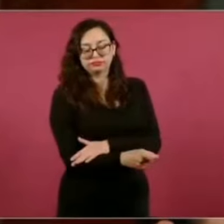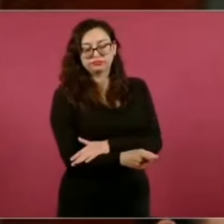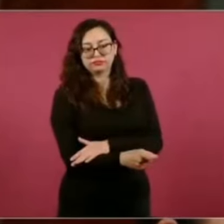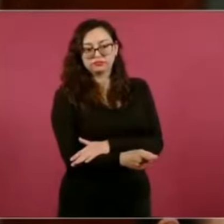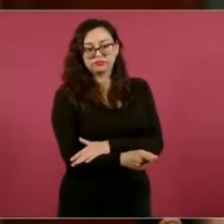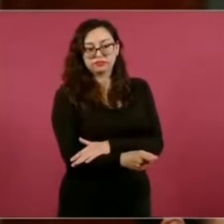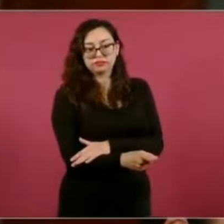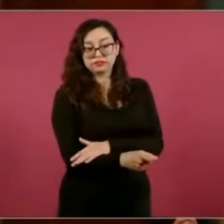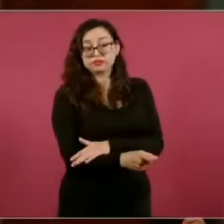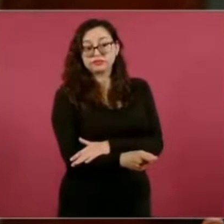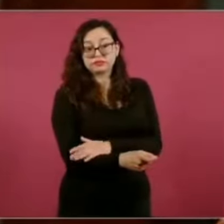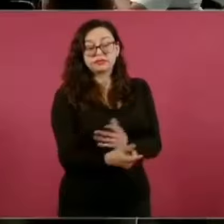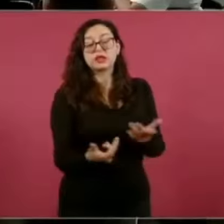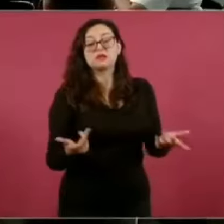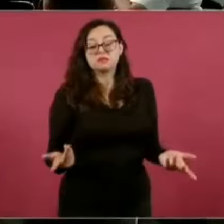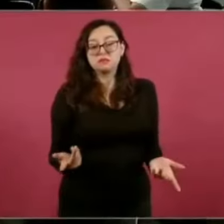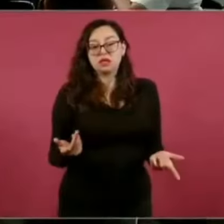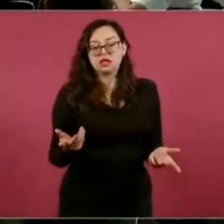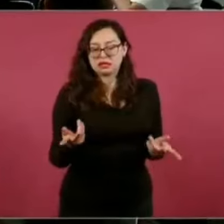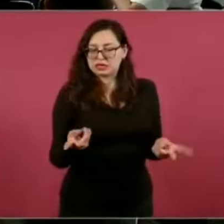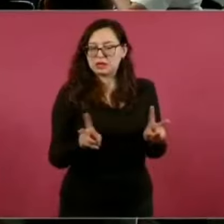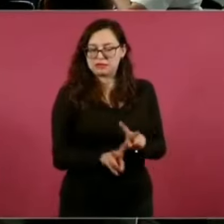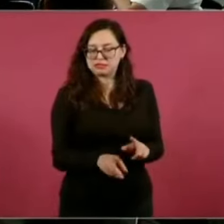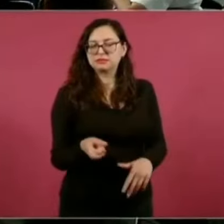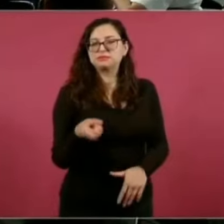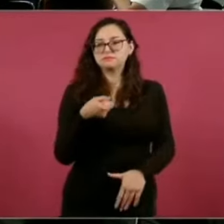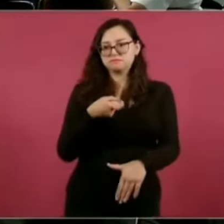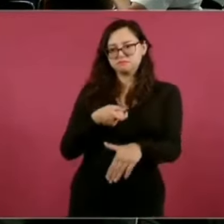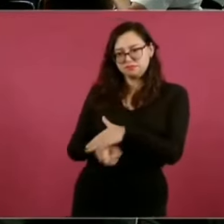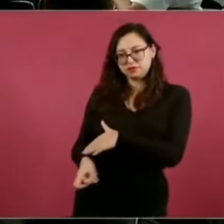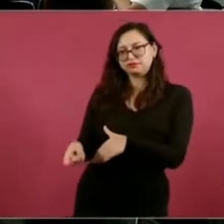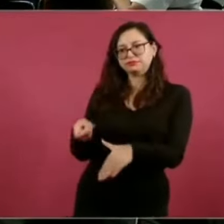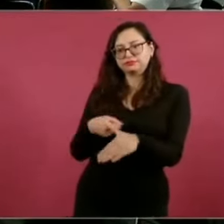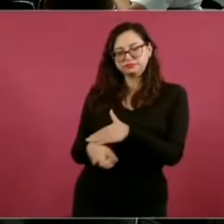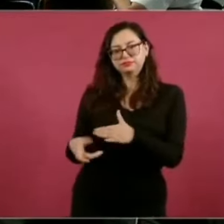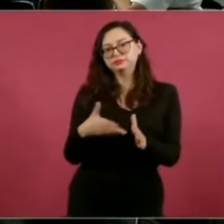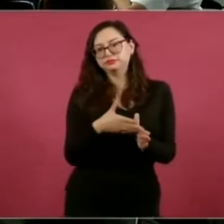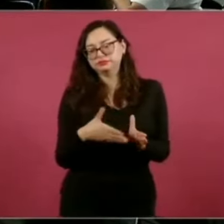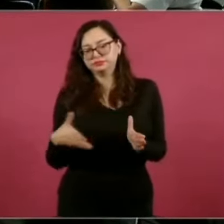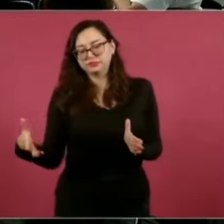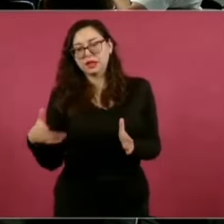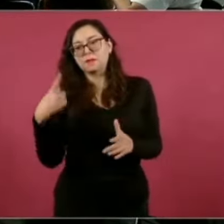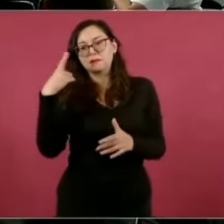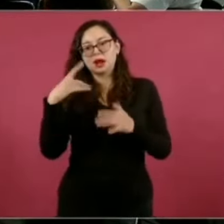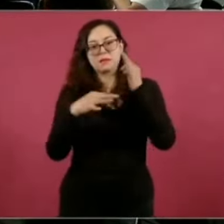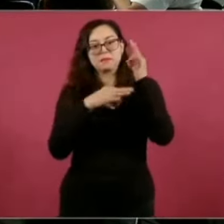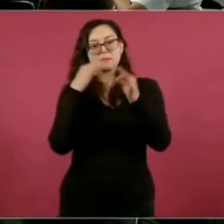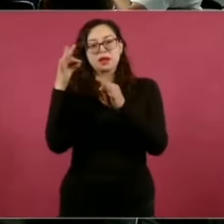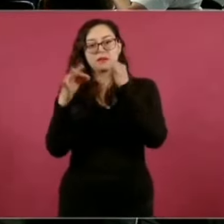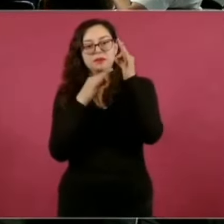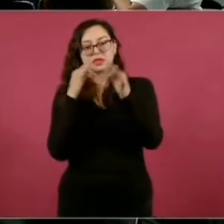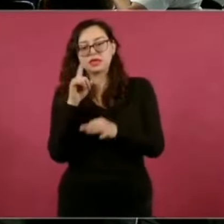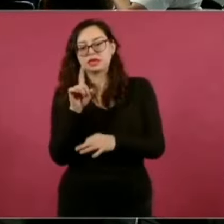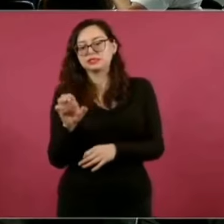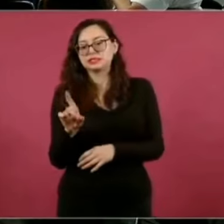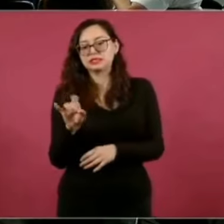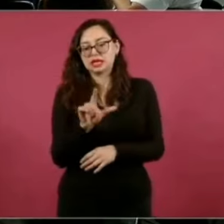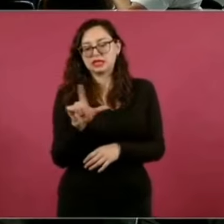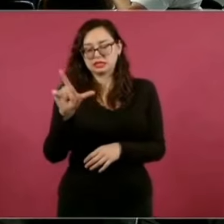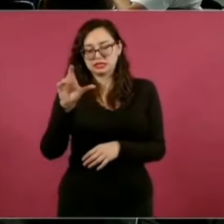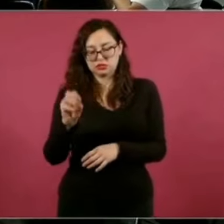el cártel de Amado Carrillo le había dado dinero a Líbano Sáenz en el periodo de campaña, a pesar de que fue una campaña muy breve la